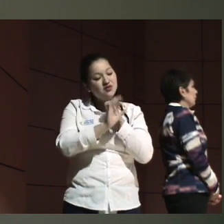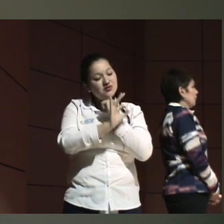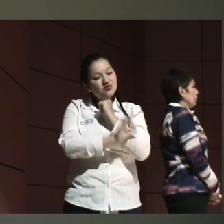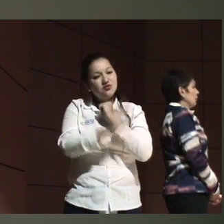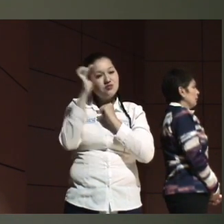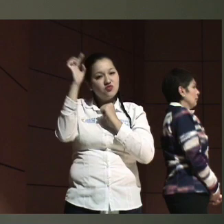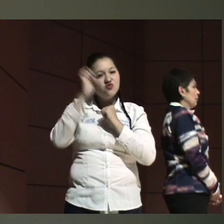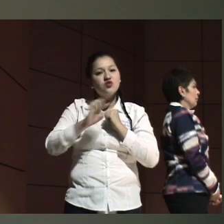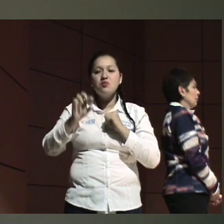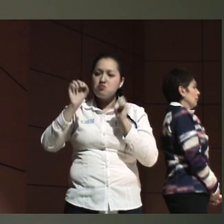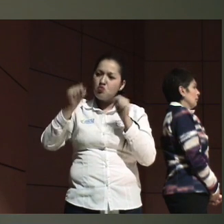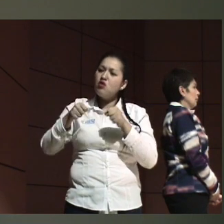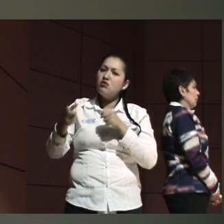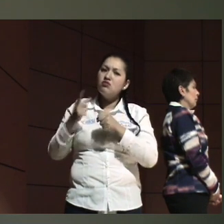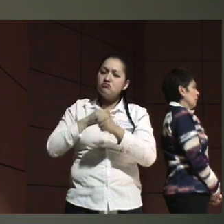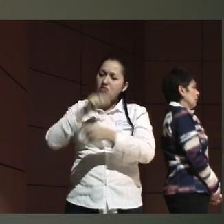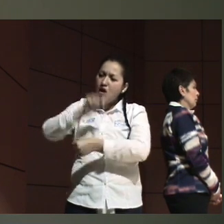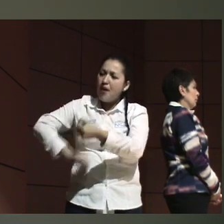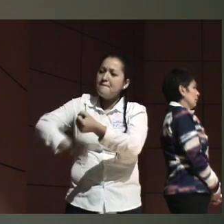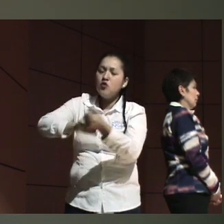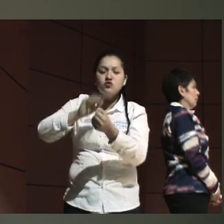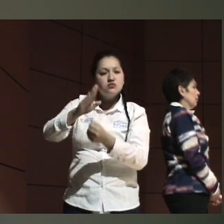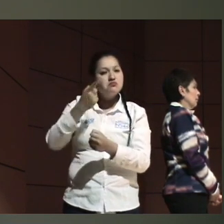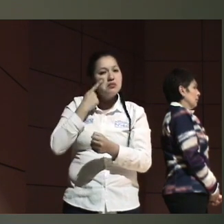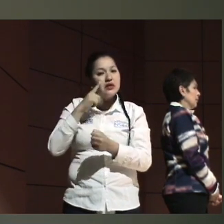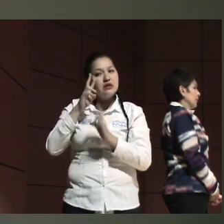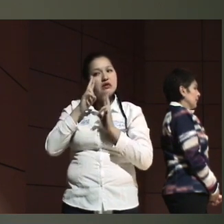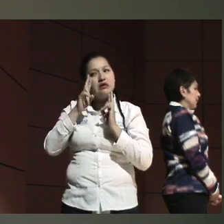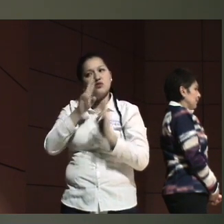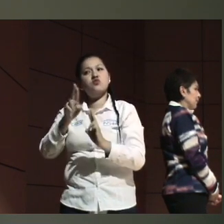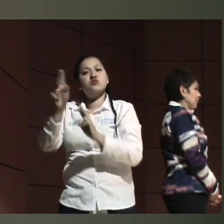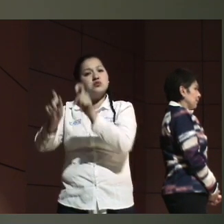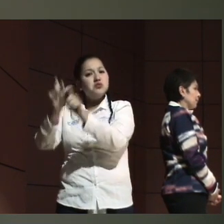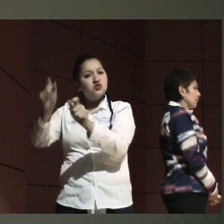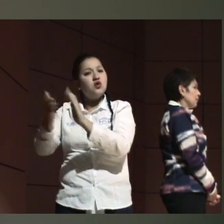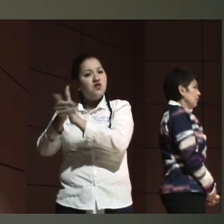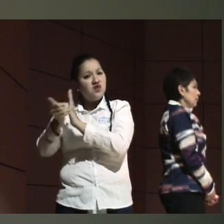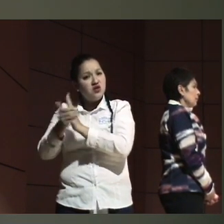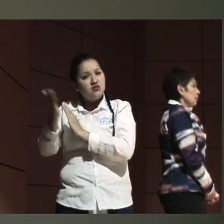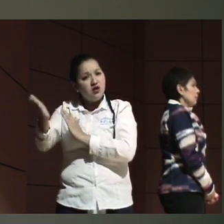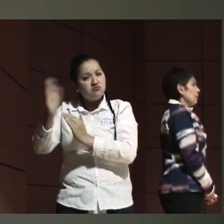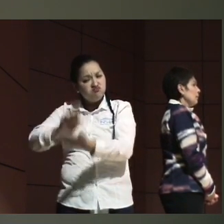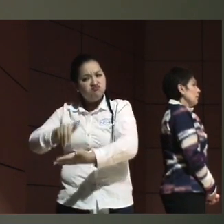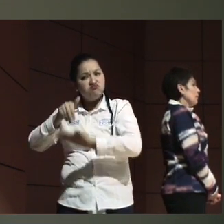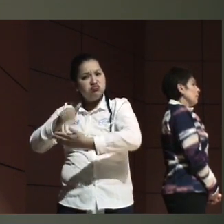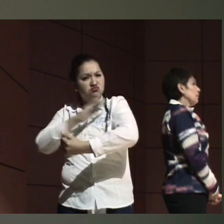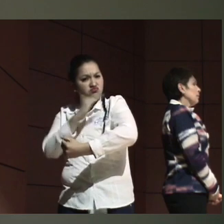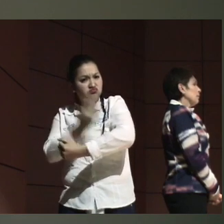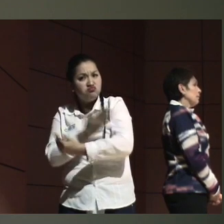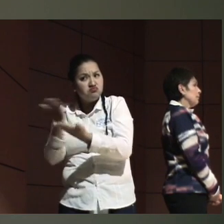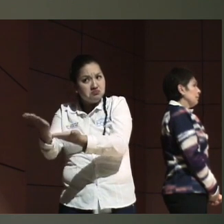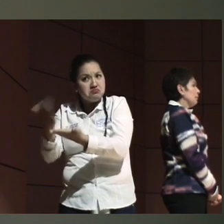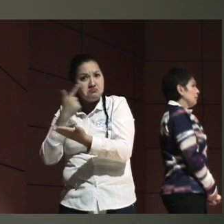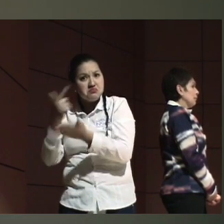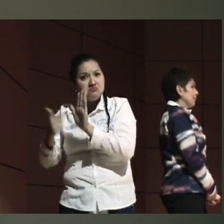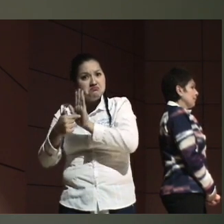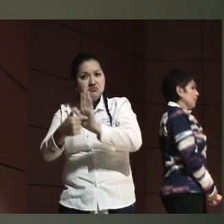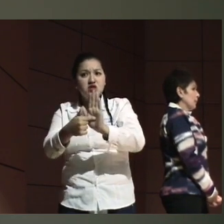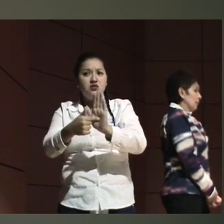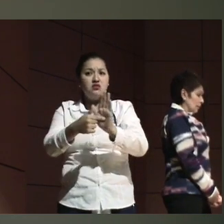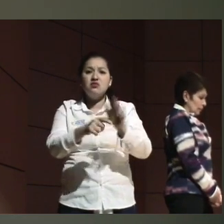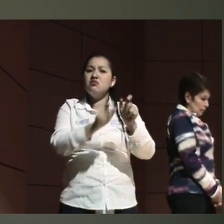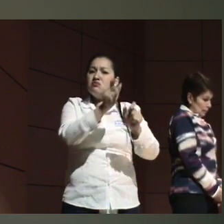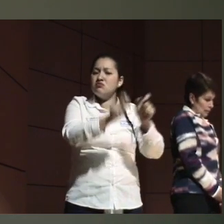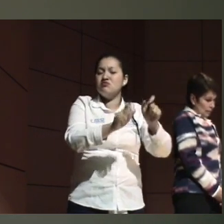lo contrario es decir a reconocer las fortalezas y a demostrar ante la autoridad judicial las